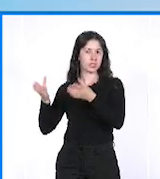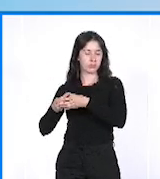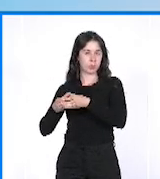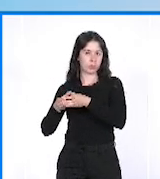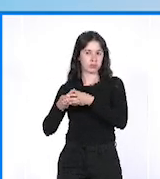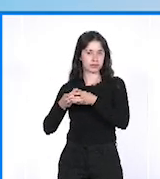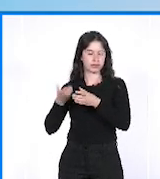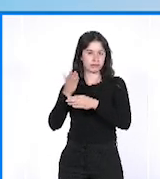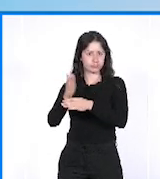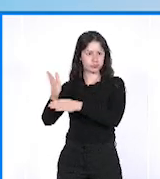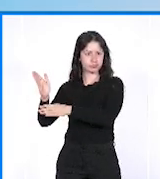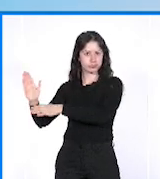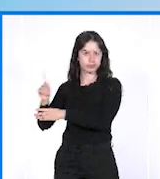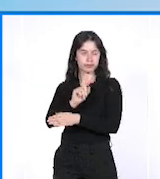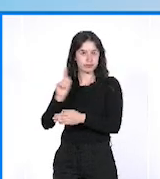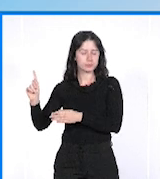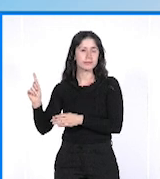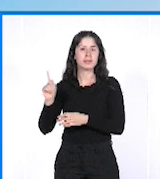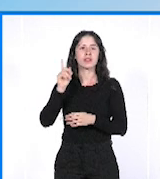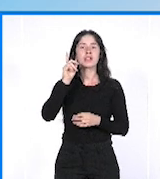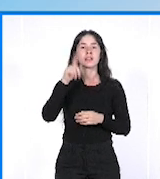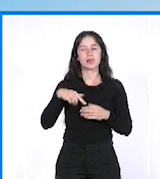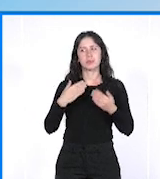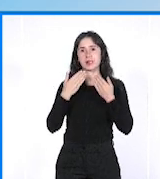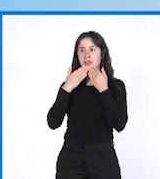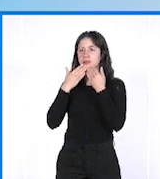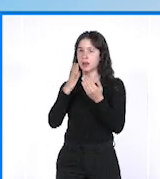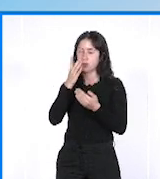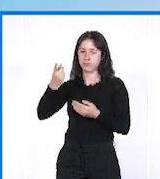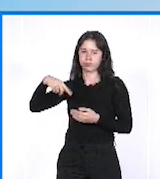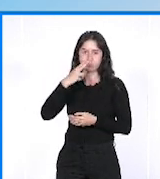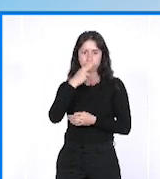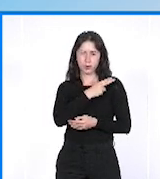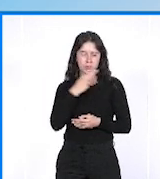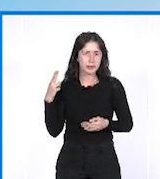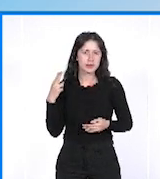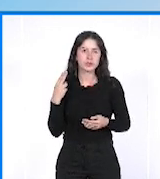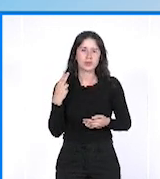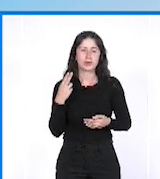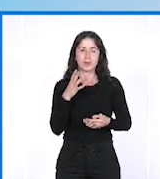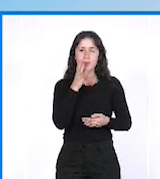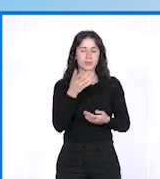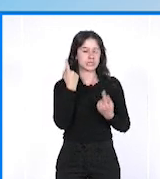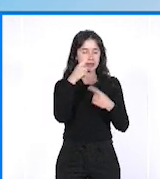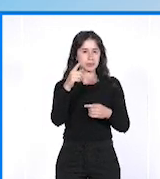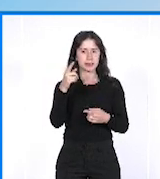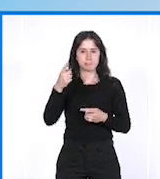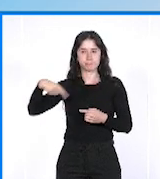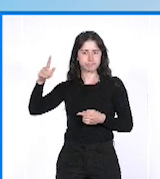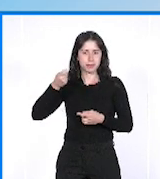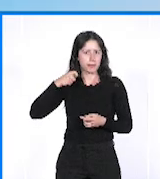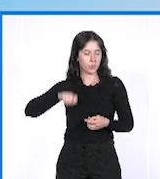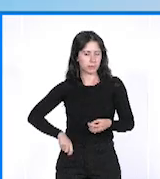ellos no eh Y también queremos dar las gracias por ese compromiso y a pesar de que son muy buenos profesionales